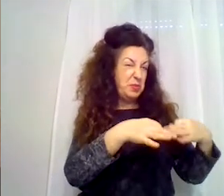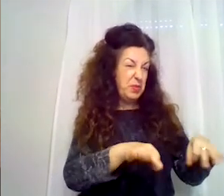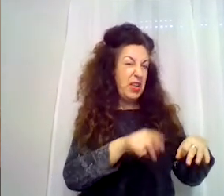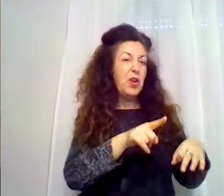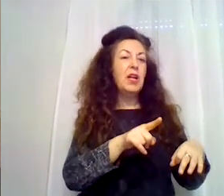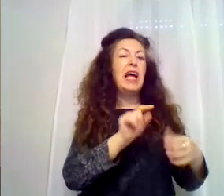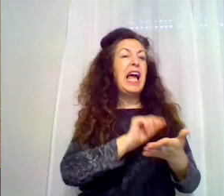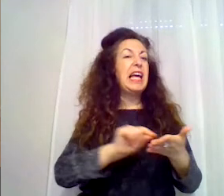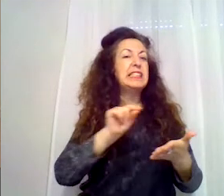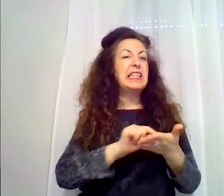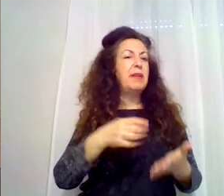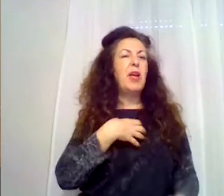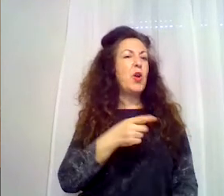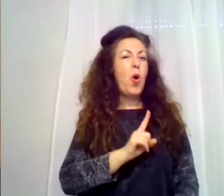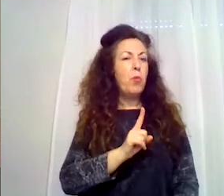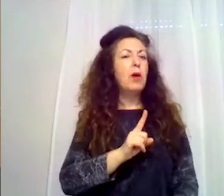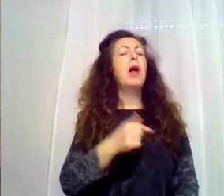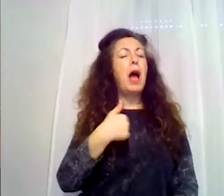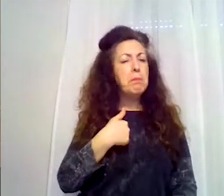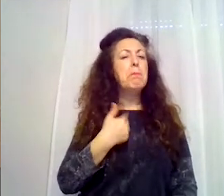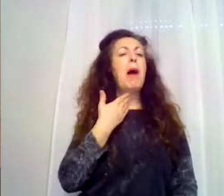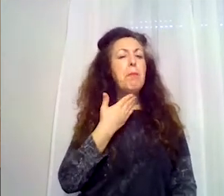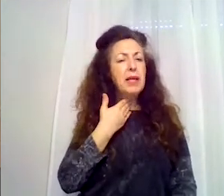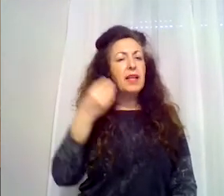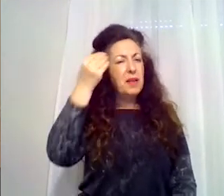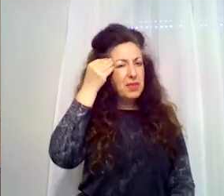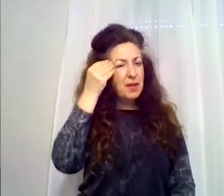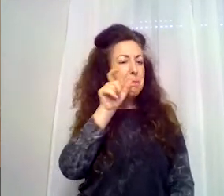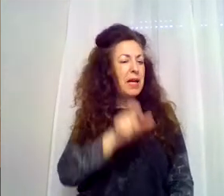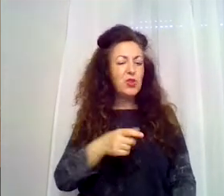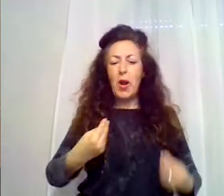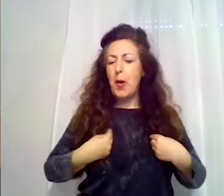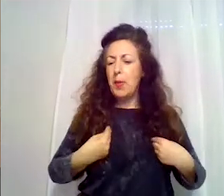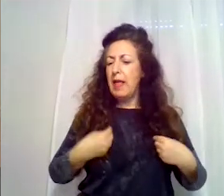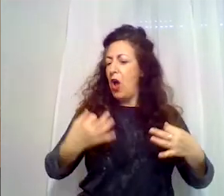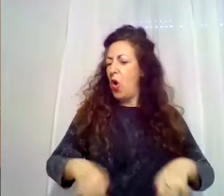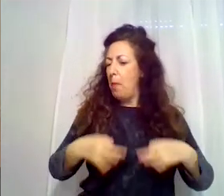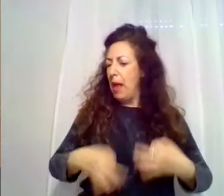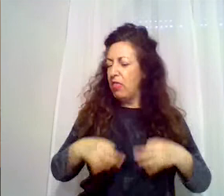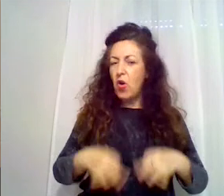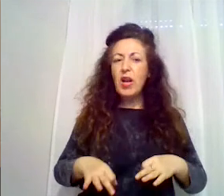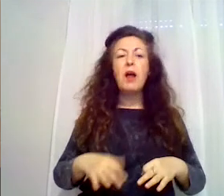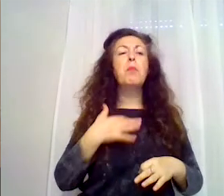Whitley, sí. Sí, y este señor era fin... sí, muy bien. Ese Más fue adelante, el sí.